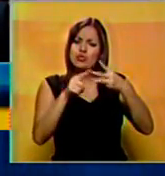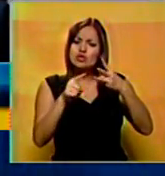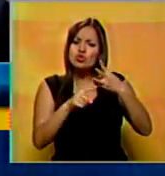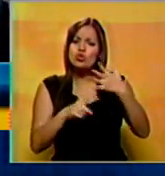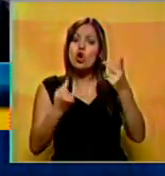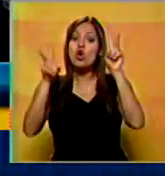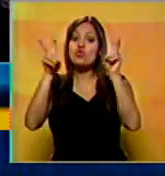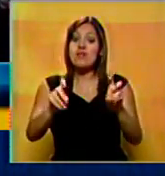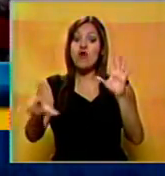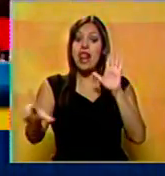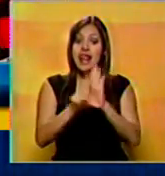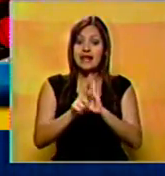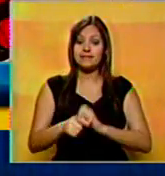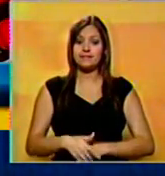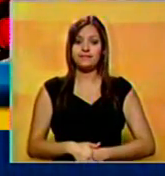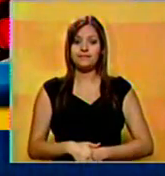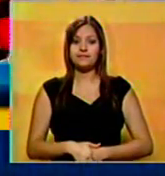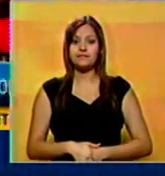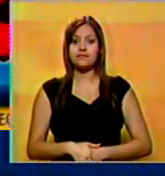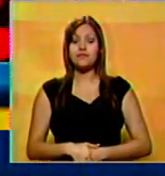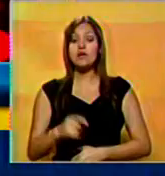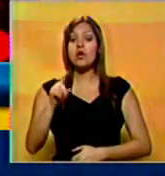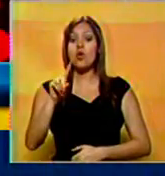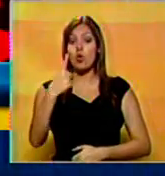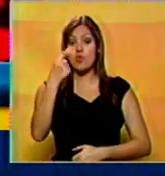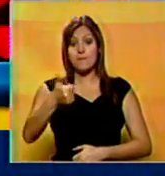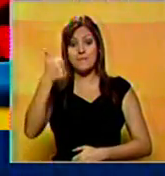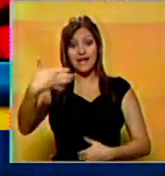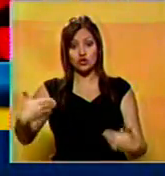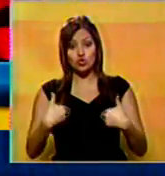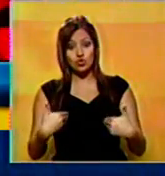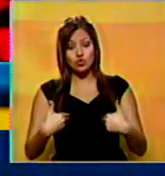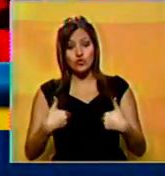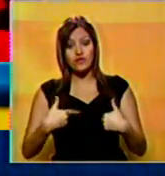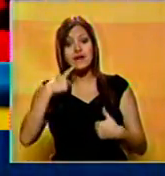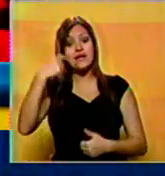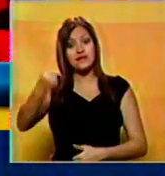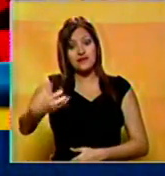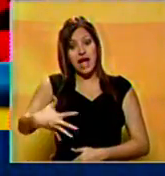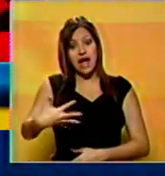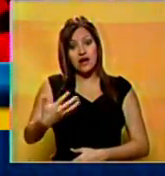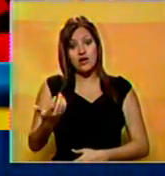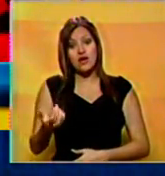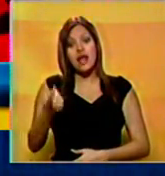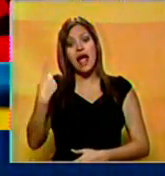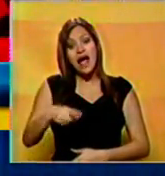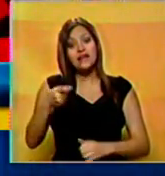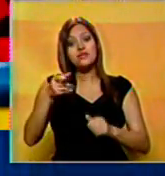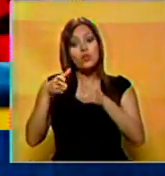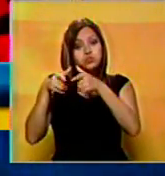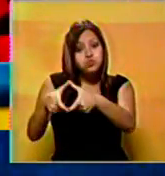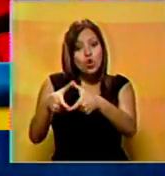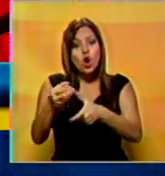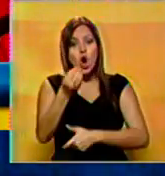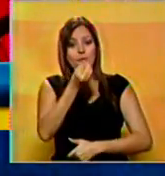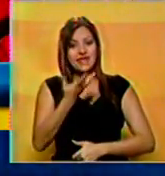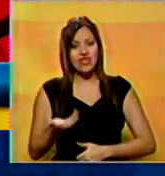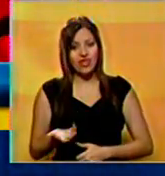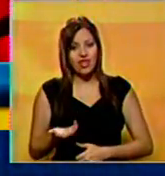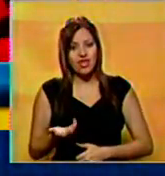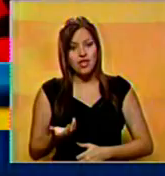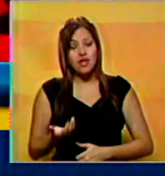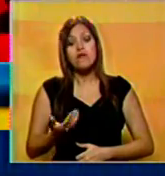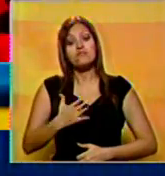de esta nueva ley. Uno de los rubros, de los sectores que más afectan en la inflación, tiene que ver con el sector de los alimentos. Así que bueno, forma